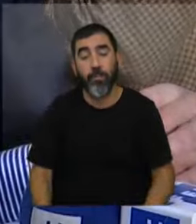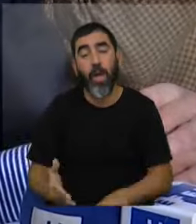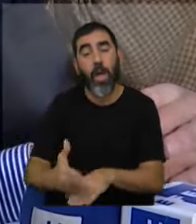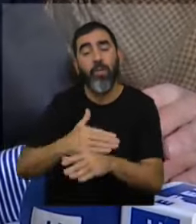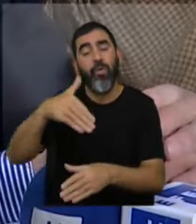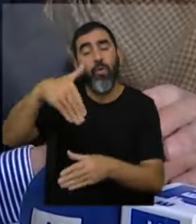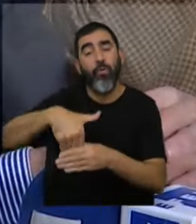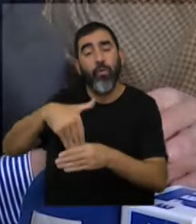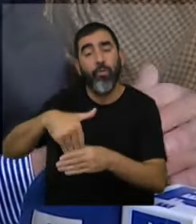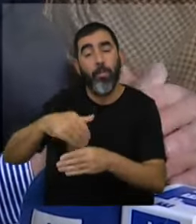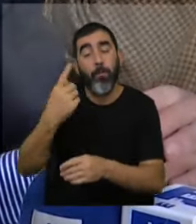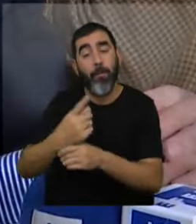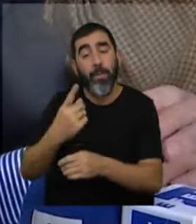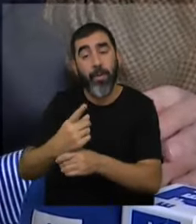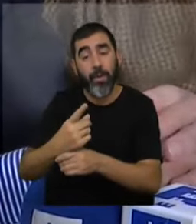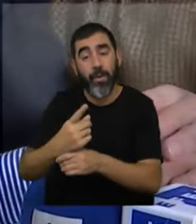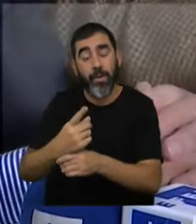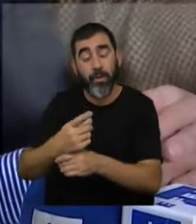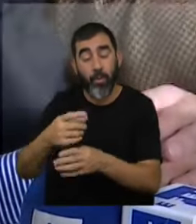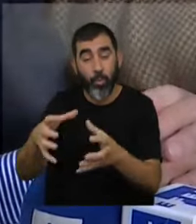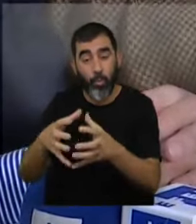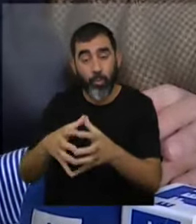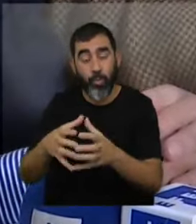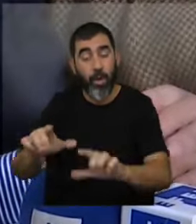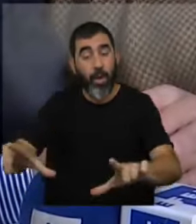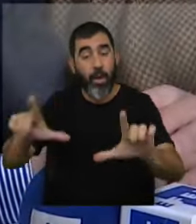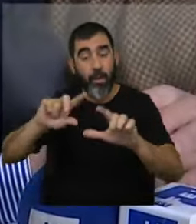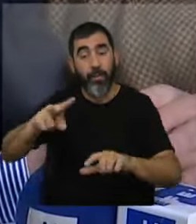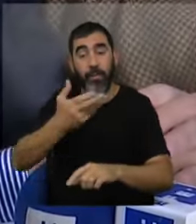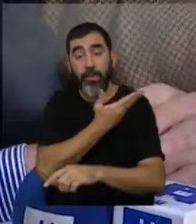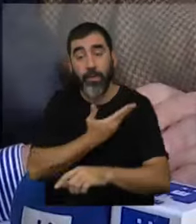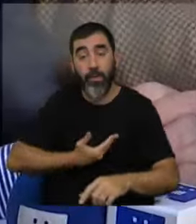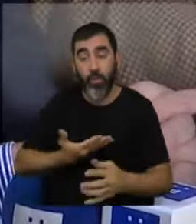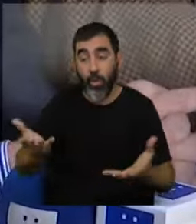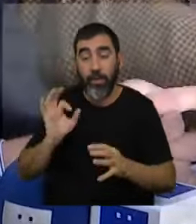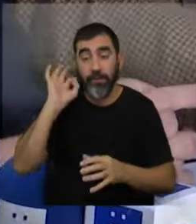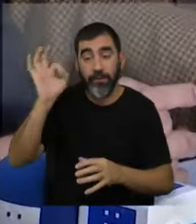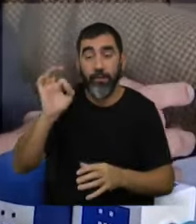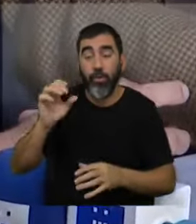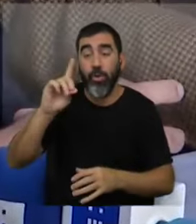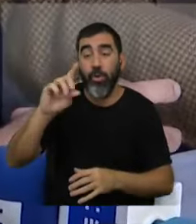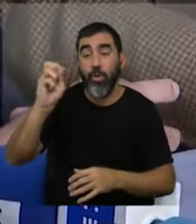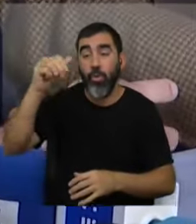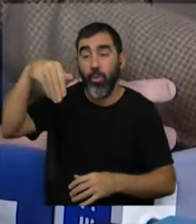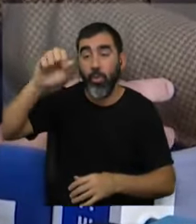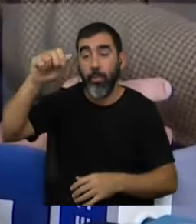elección la primera que Cabildo abierto se presentó el candidato a vicepresidente fue el ahora senador Guillermo